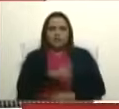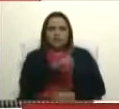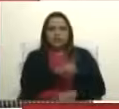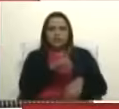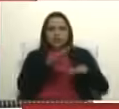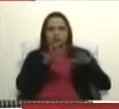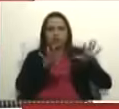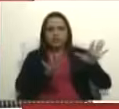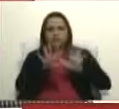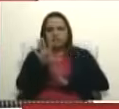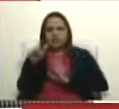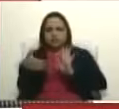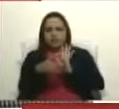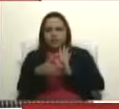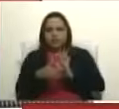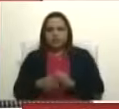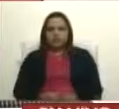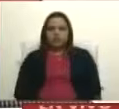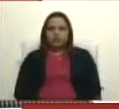195.000.